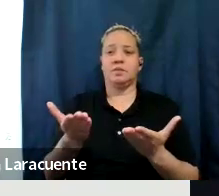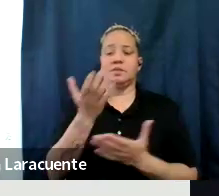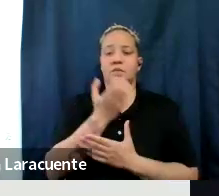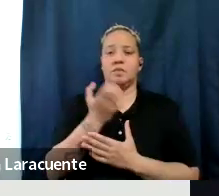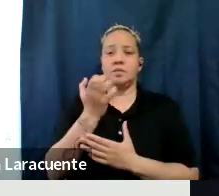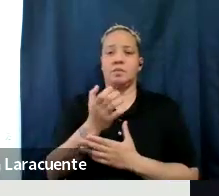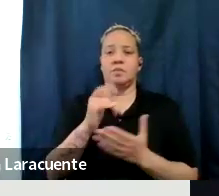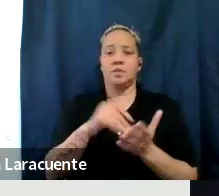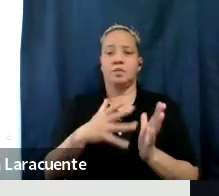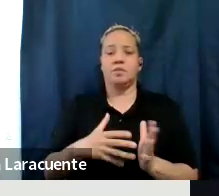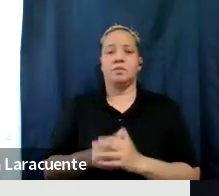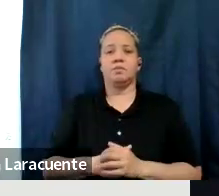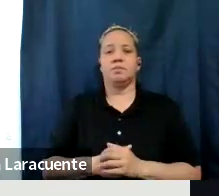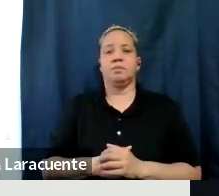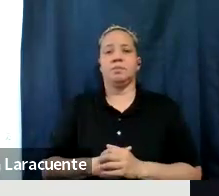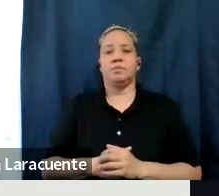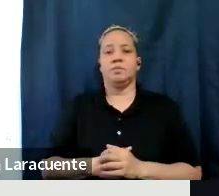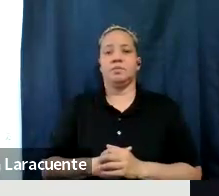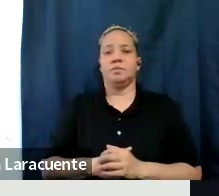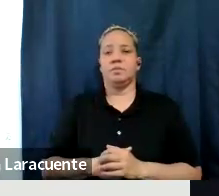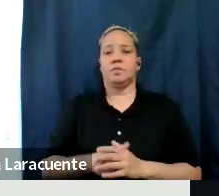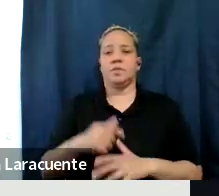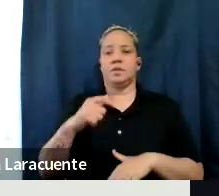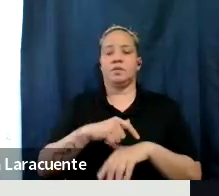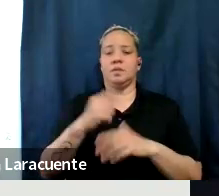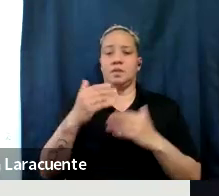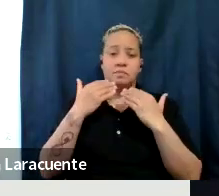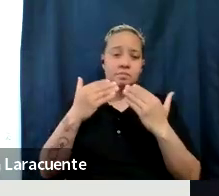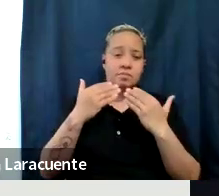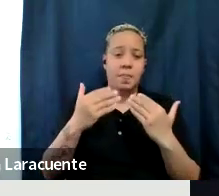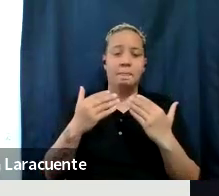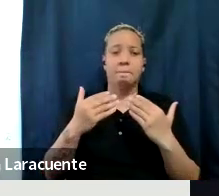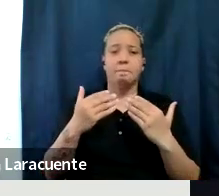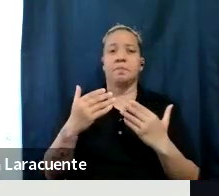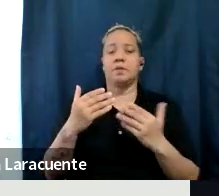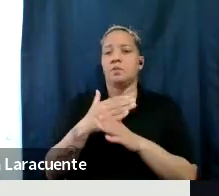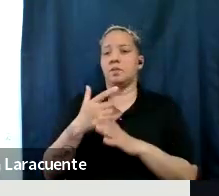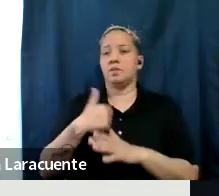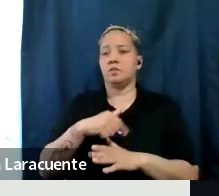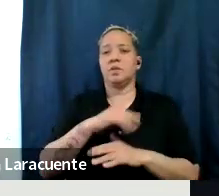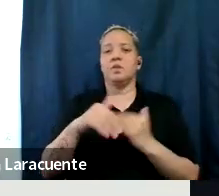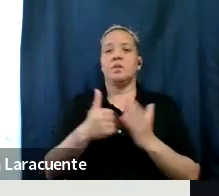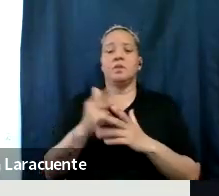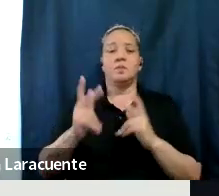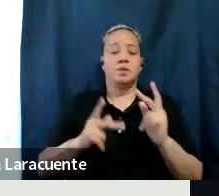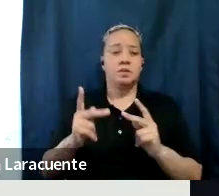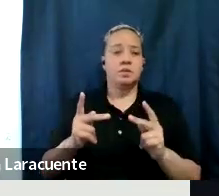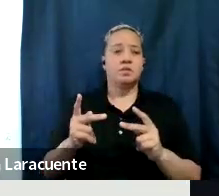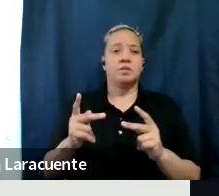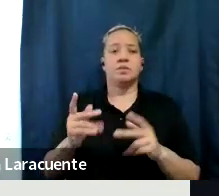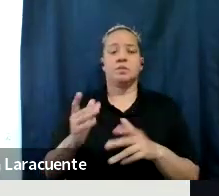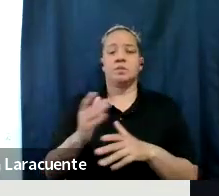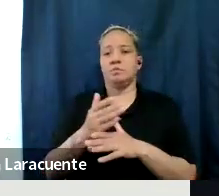a sus estudiantes. Así que, una vez más, muchísimas gracias por haber estado con nosotros, a todas las personas que compartieron